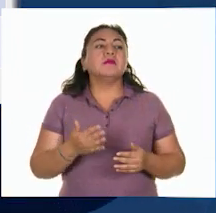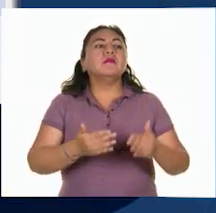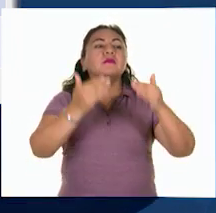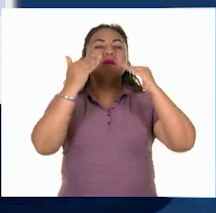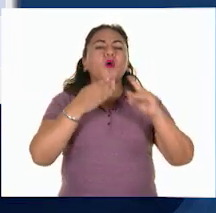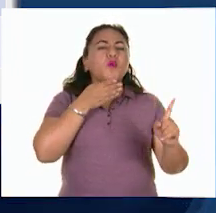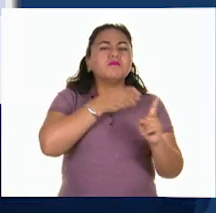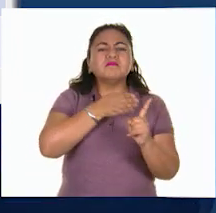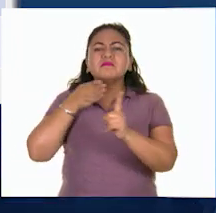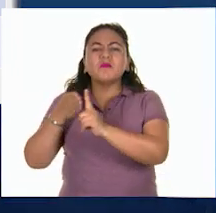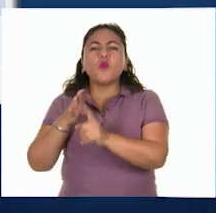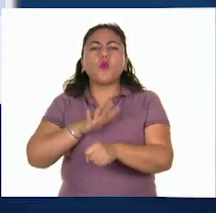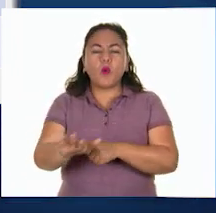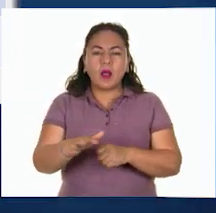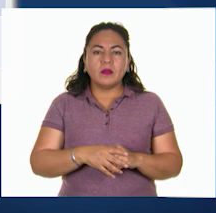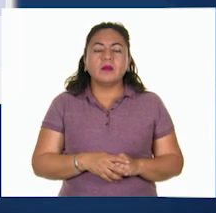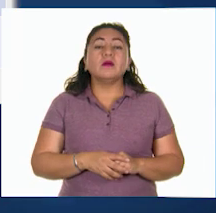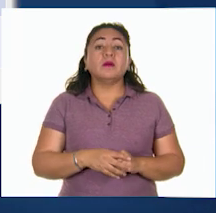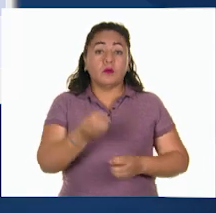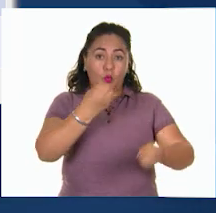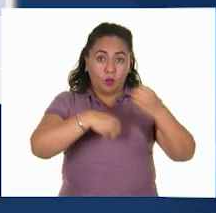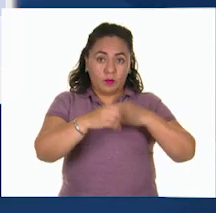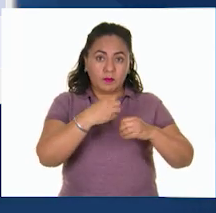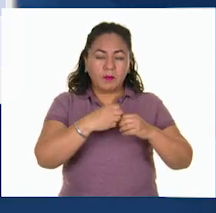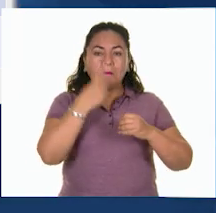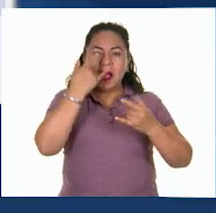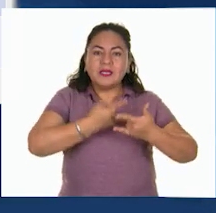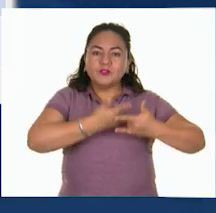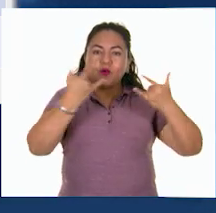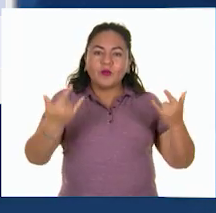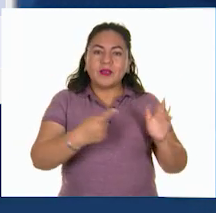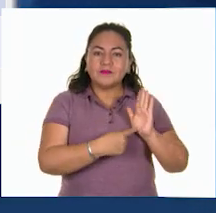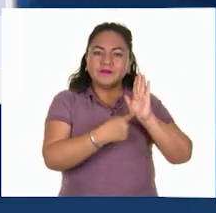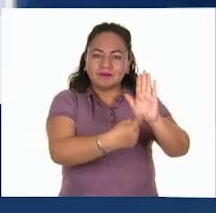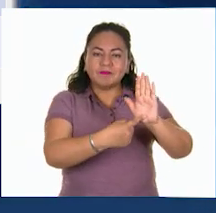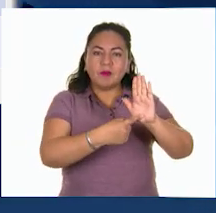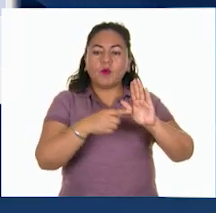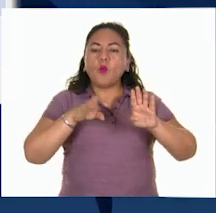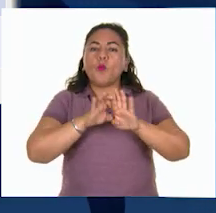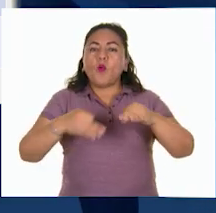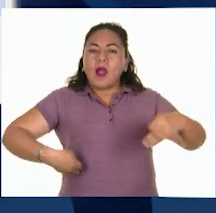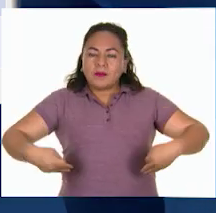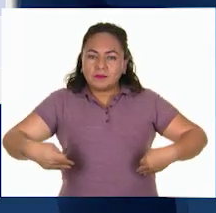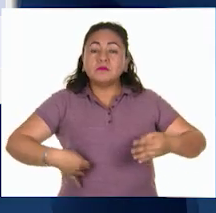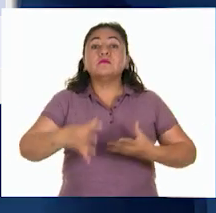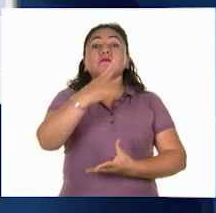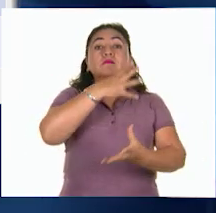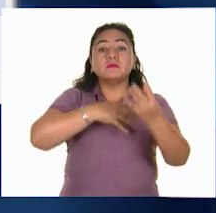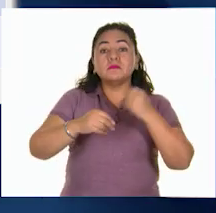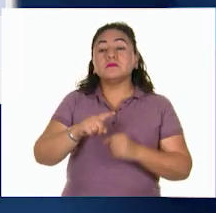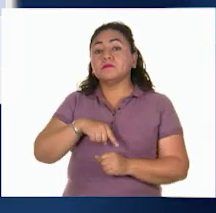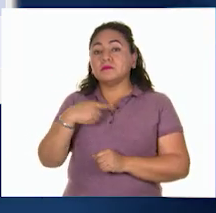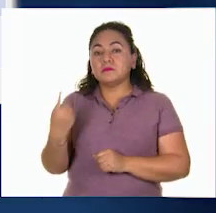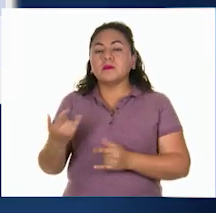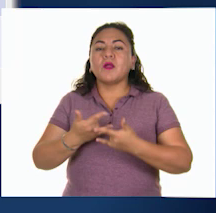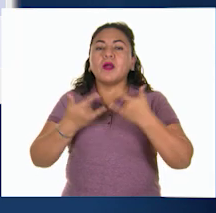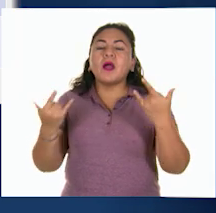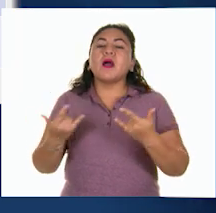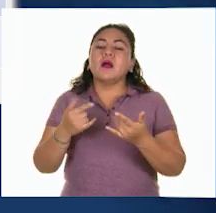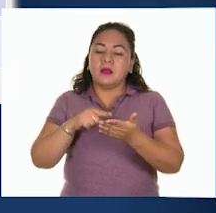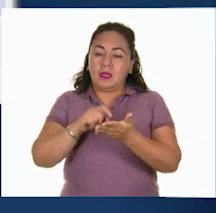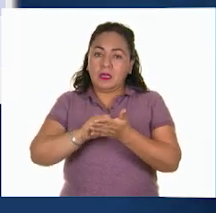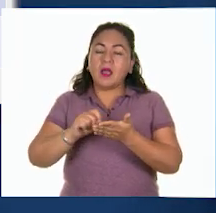de cada uno? De la obra de teatro es contar una historia para ser representada, mientras que el cuento es contar una historia para ser